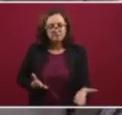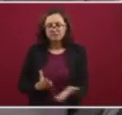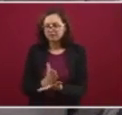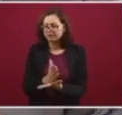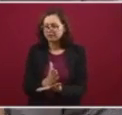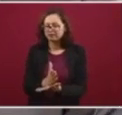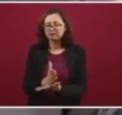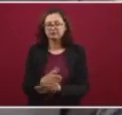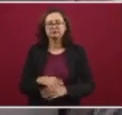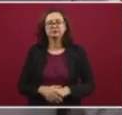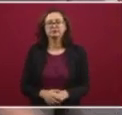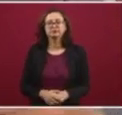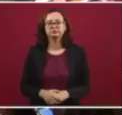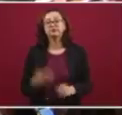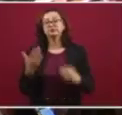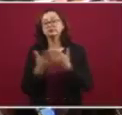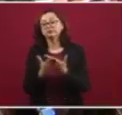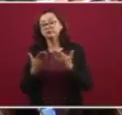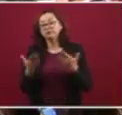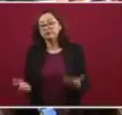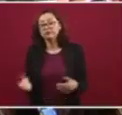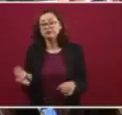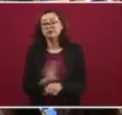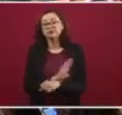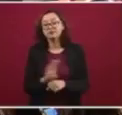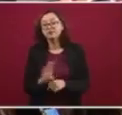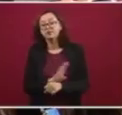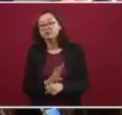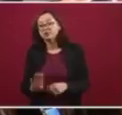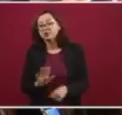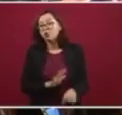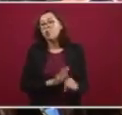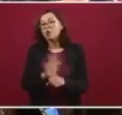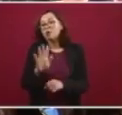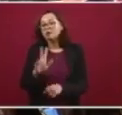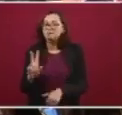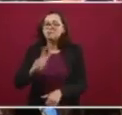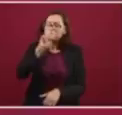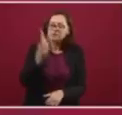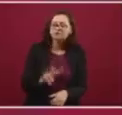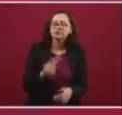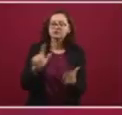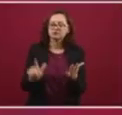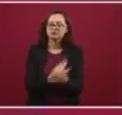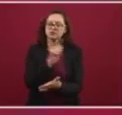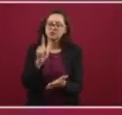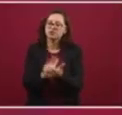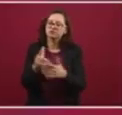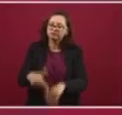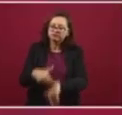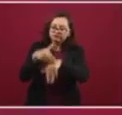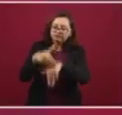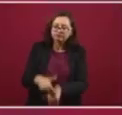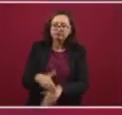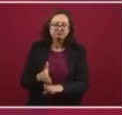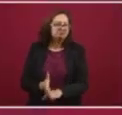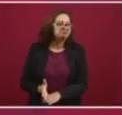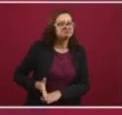Ahora la gran ventaja es que hay un Estado de Derecho que no había.